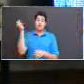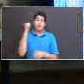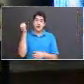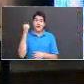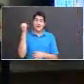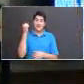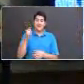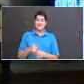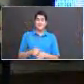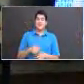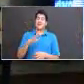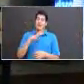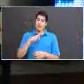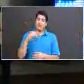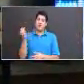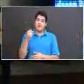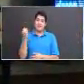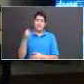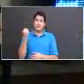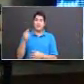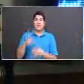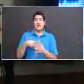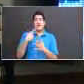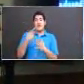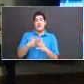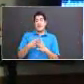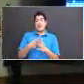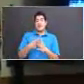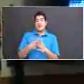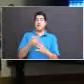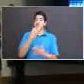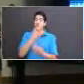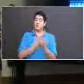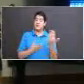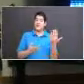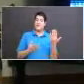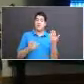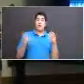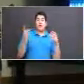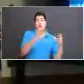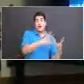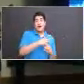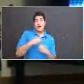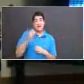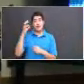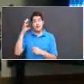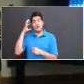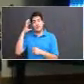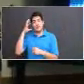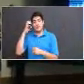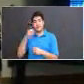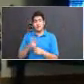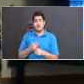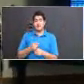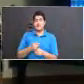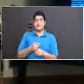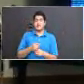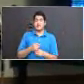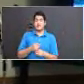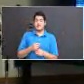sí tuvo esa suerte, que cuando se fue, lo agarraron los ladrones. Aquel que